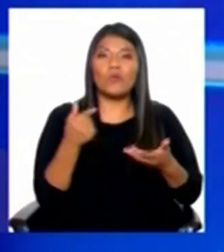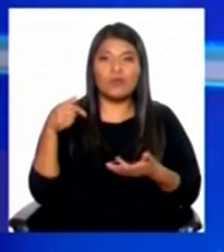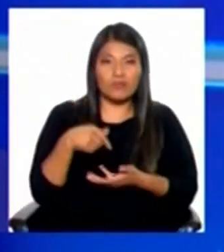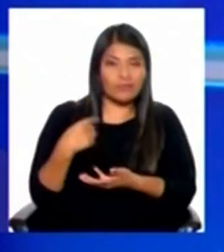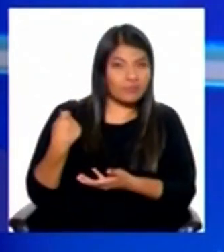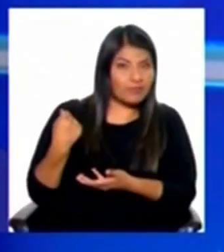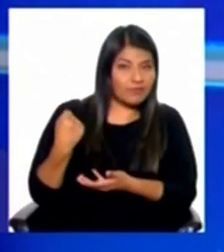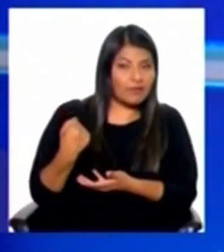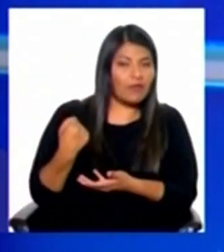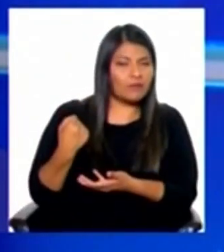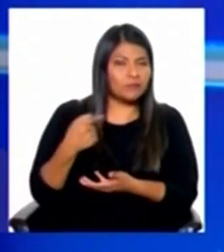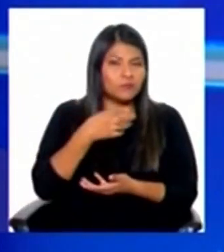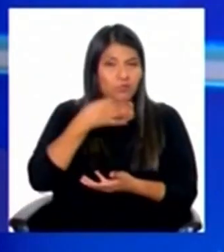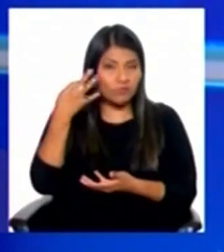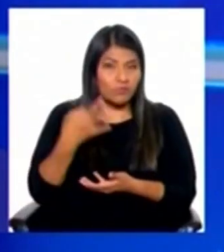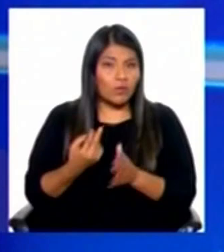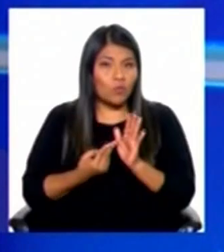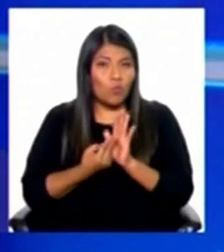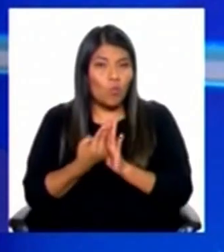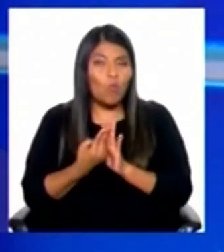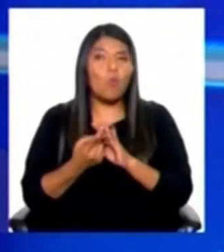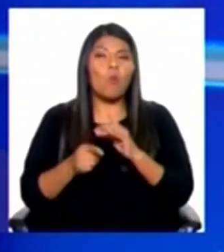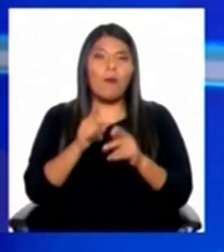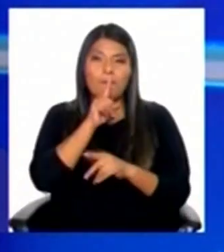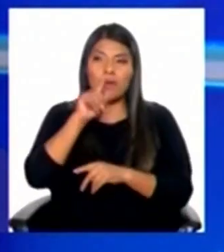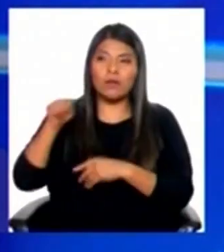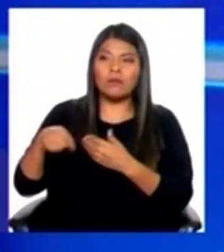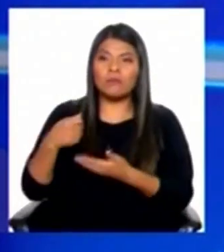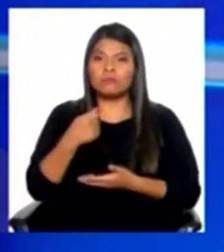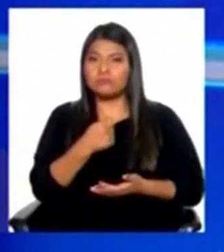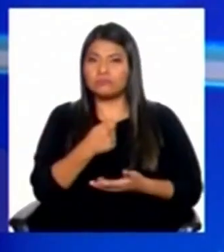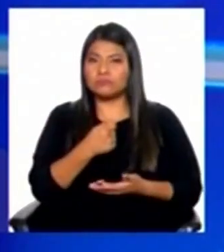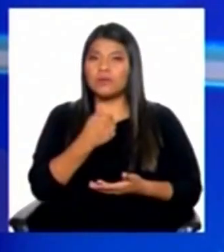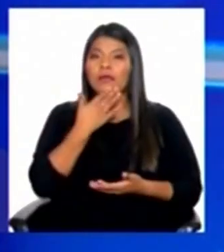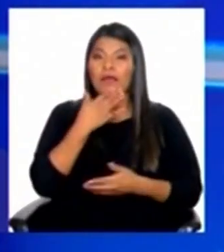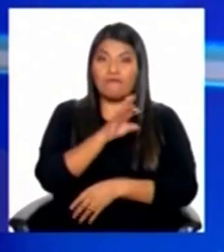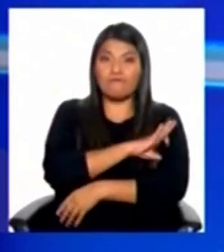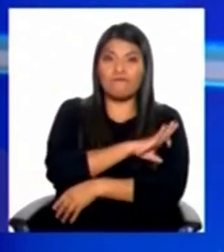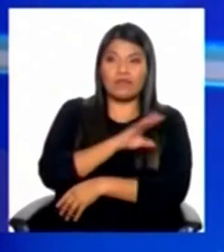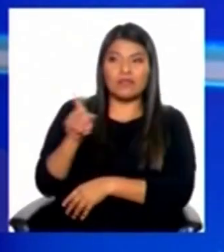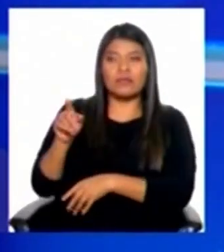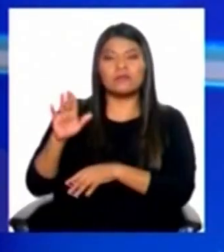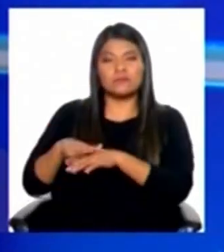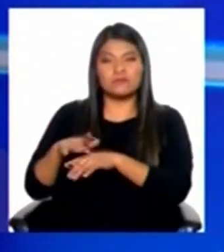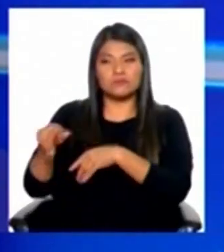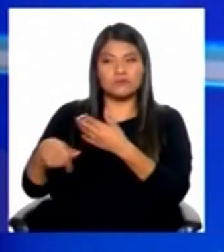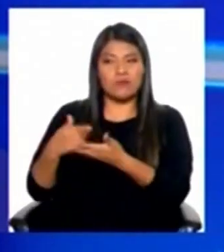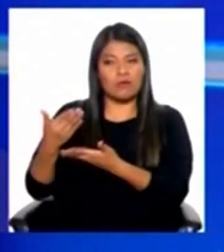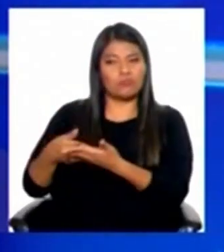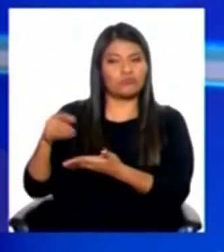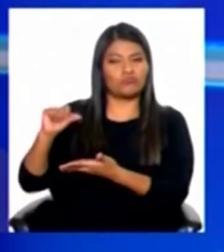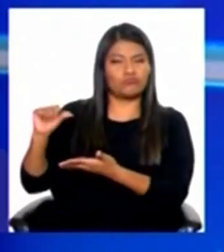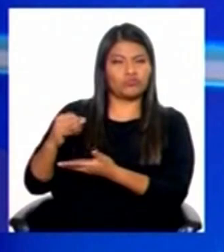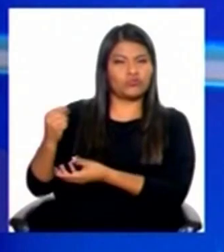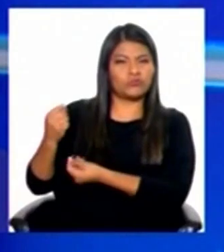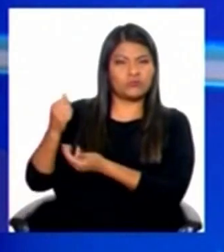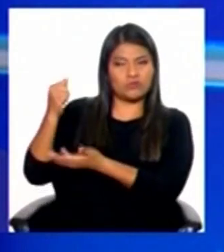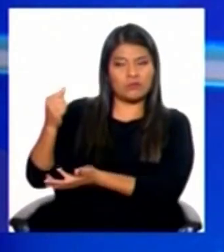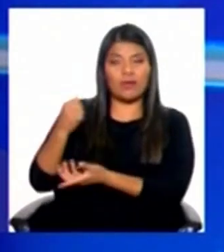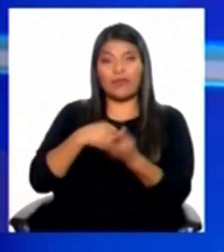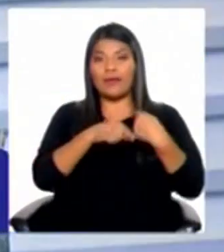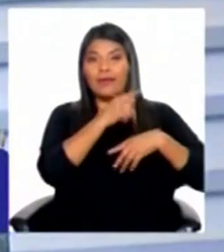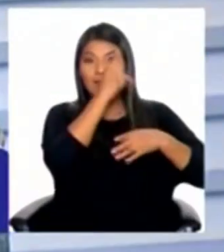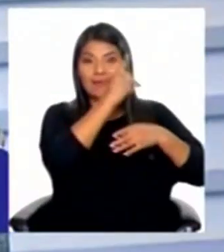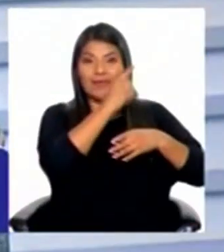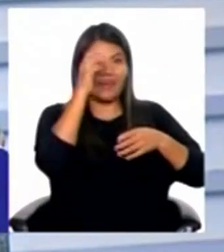Y ese es el trabajo que va a hacer por un lado la fiscalía de demostrar que no son lícitos y por otro lado la defensa de que en efecto sí fueron dineros lícitos. Claro,